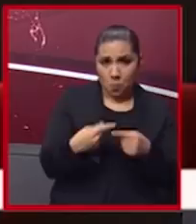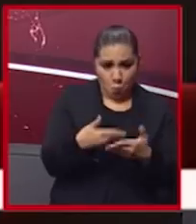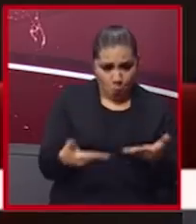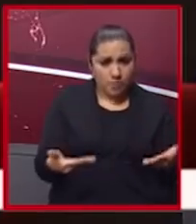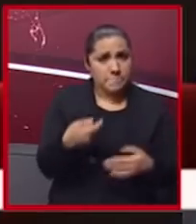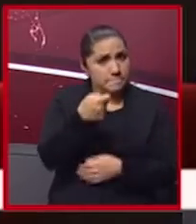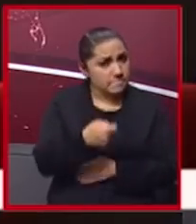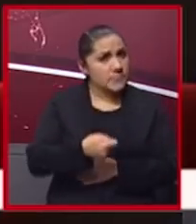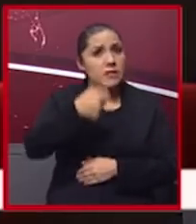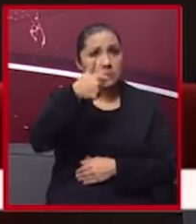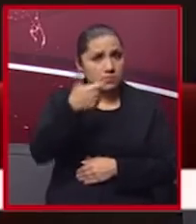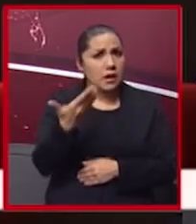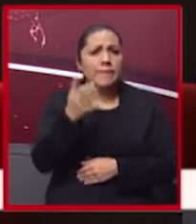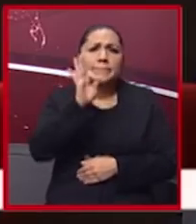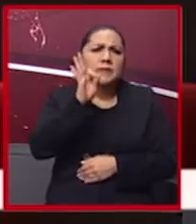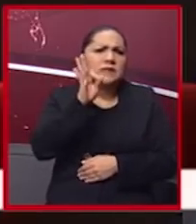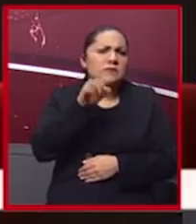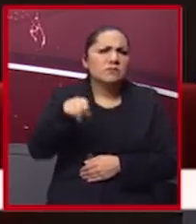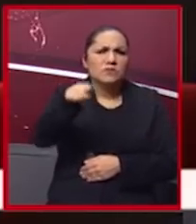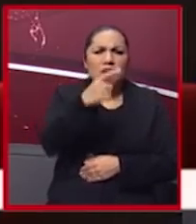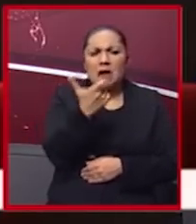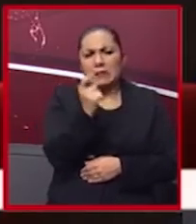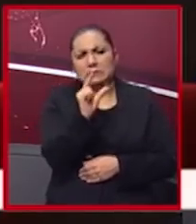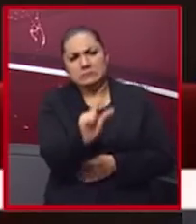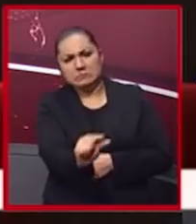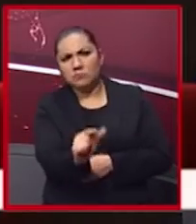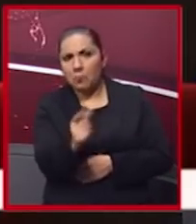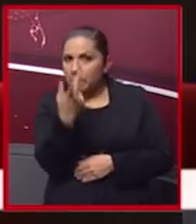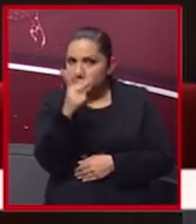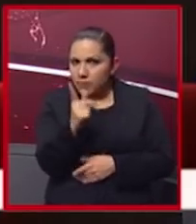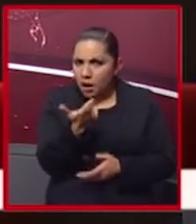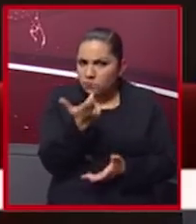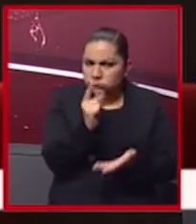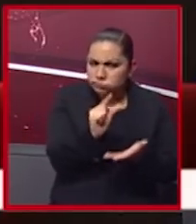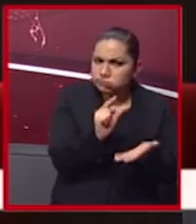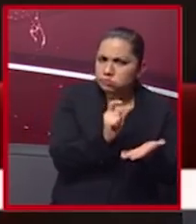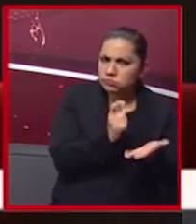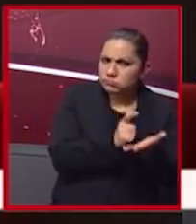en efecto, si quieren, es una pensión universal mínima, pero es una pensión al fin y al cabo.